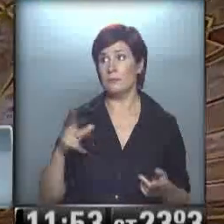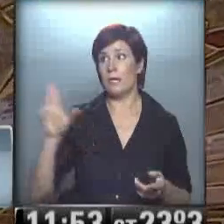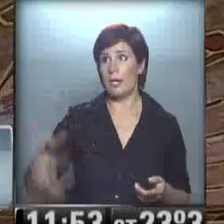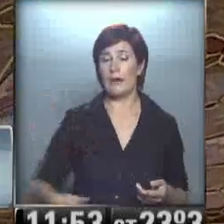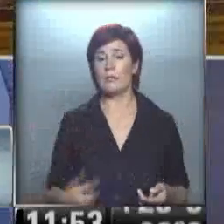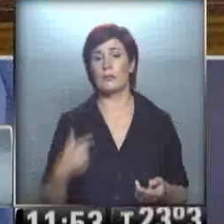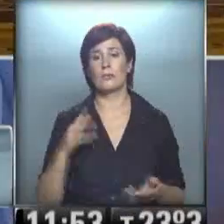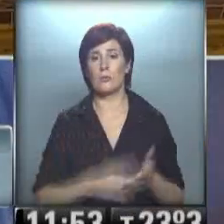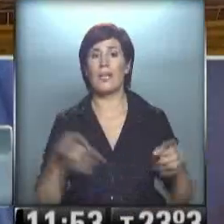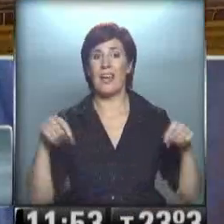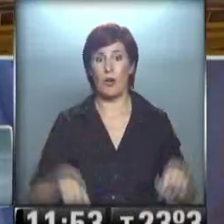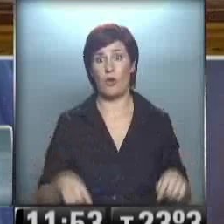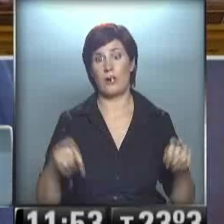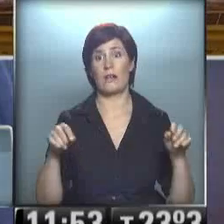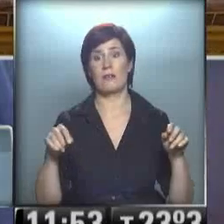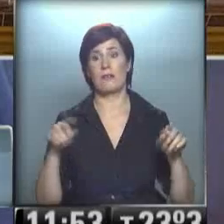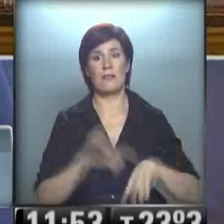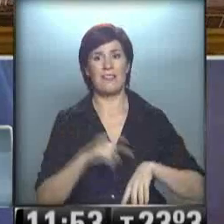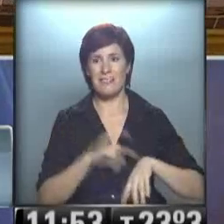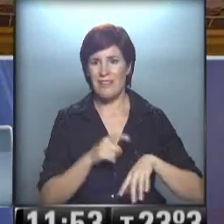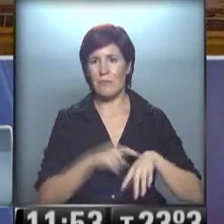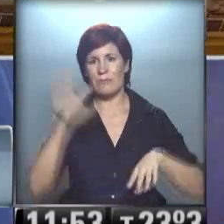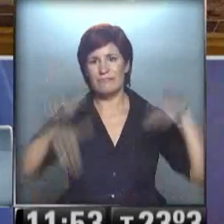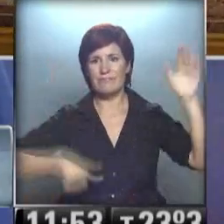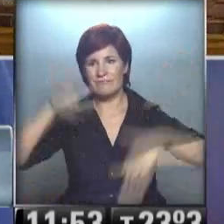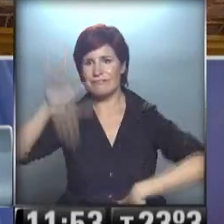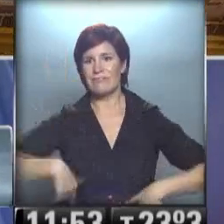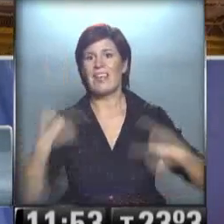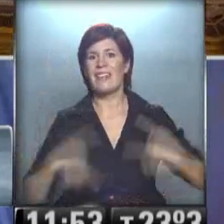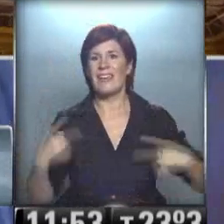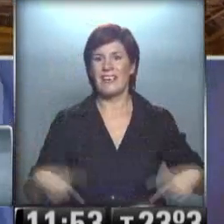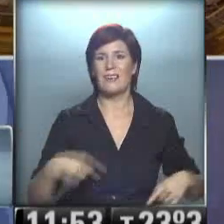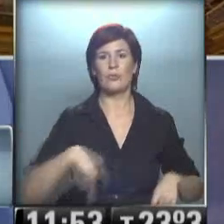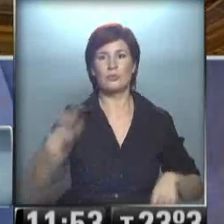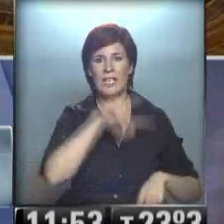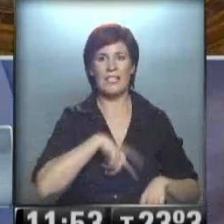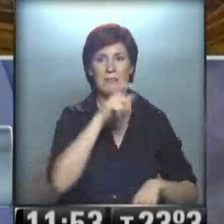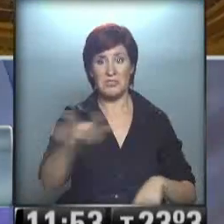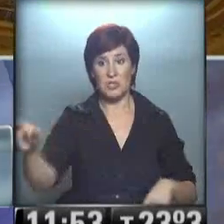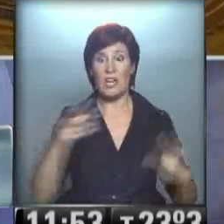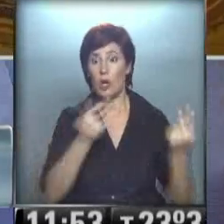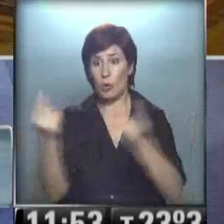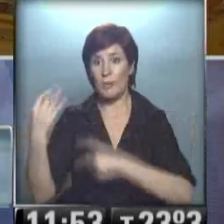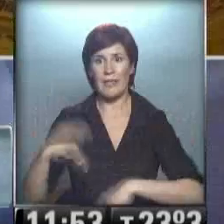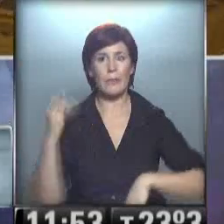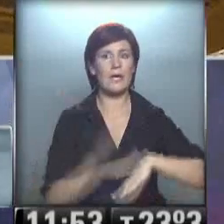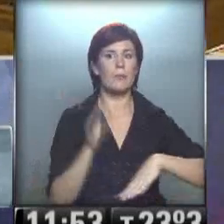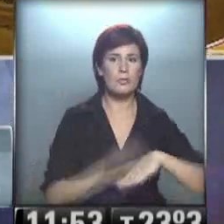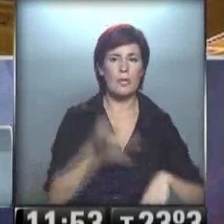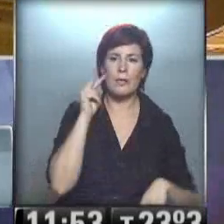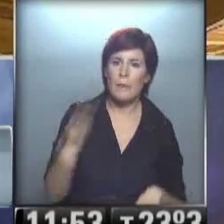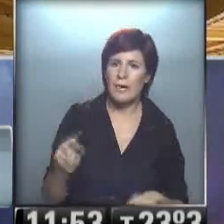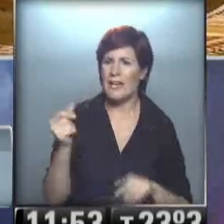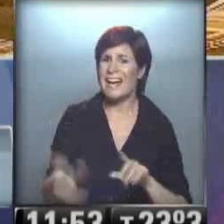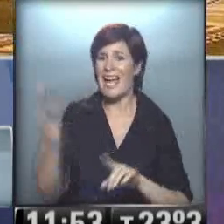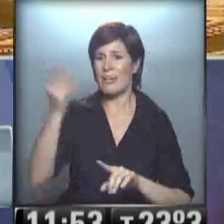dando en un momento donde justamente la convocatoria es que el ciudadano sea el protagonista de cuidar los precios. Por eso